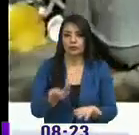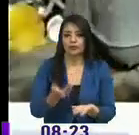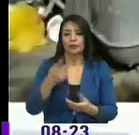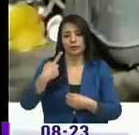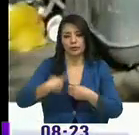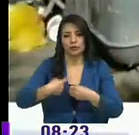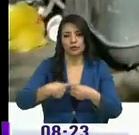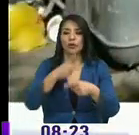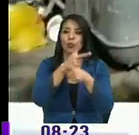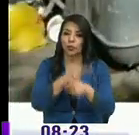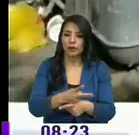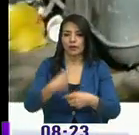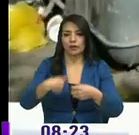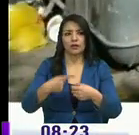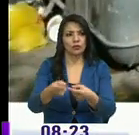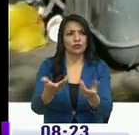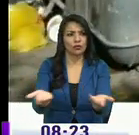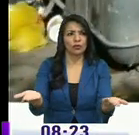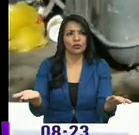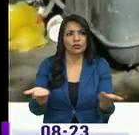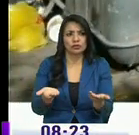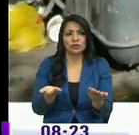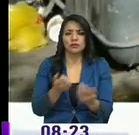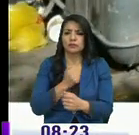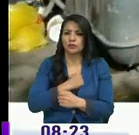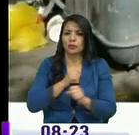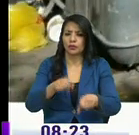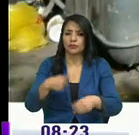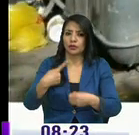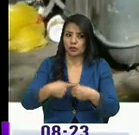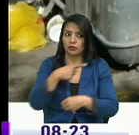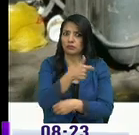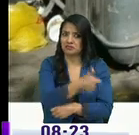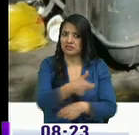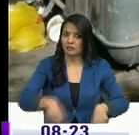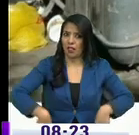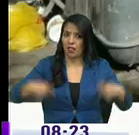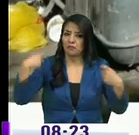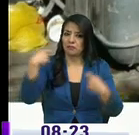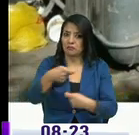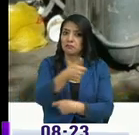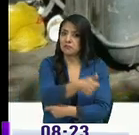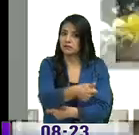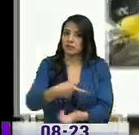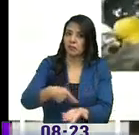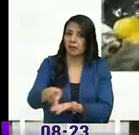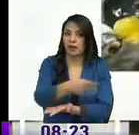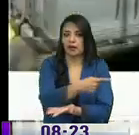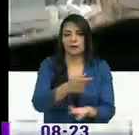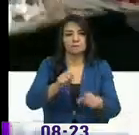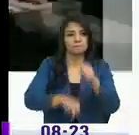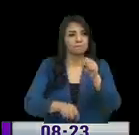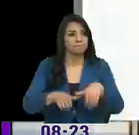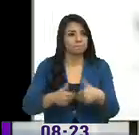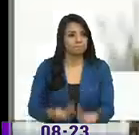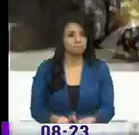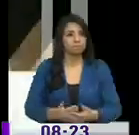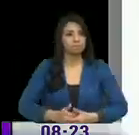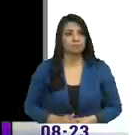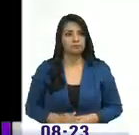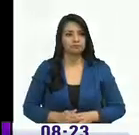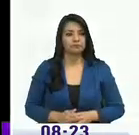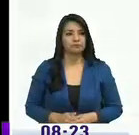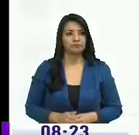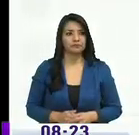ciudad, de cuidar estos contenedores que también le cuestan al bolsillo del ciudadano. No puede ser que se dañen así. Terrible,